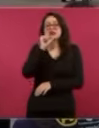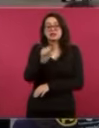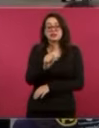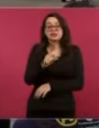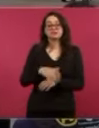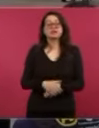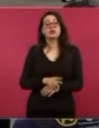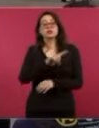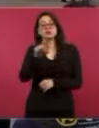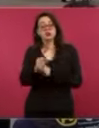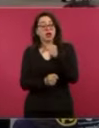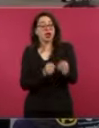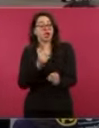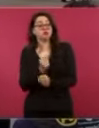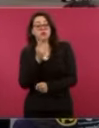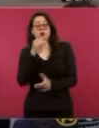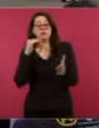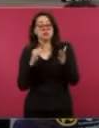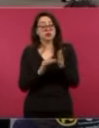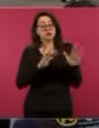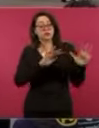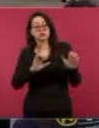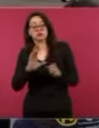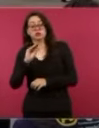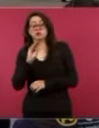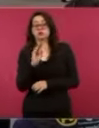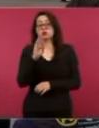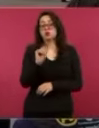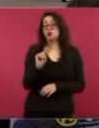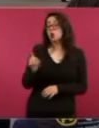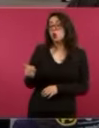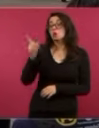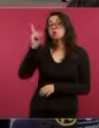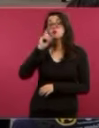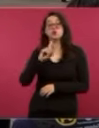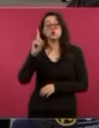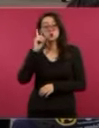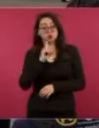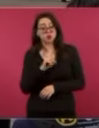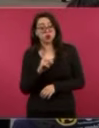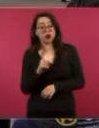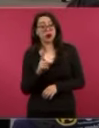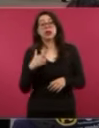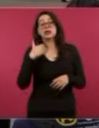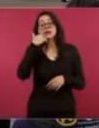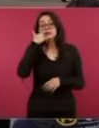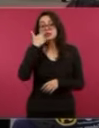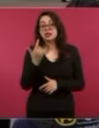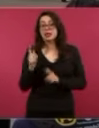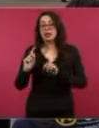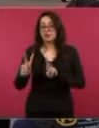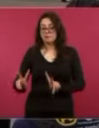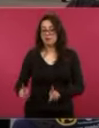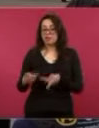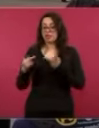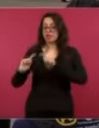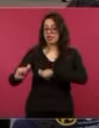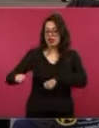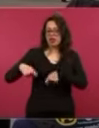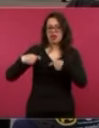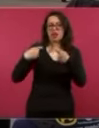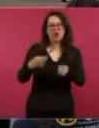en 1999 la señora quiso darle los derechos que no tenía a Vicente Fox para